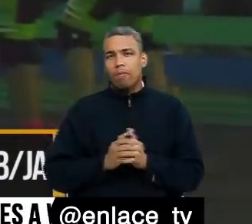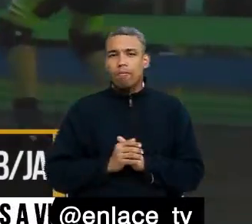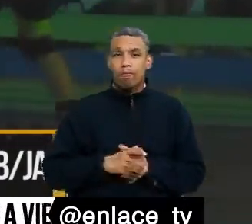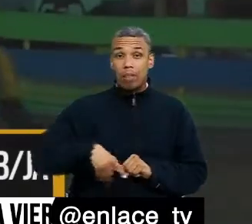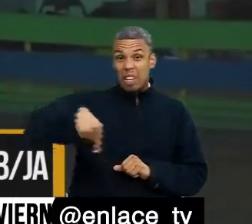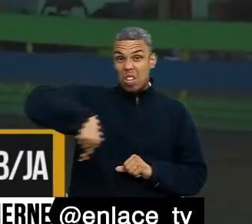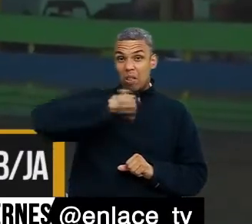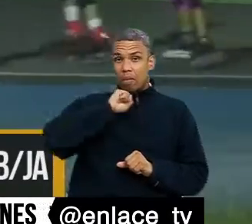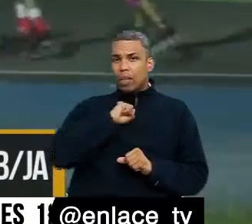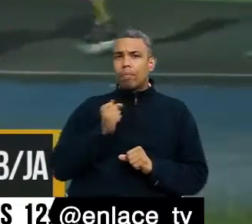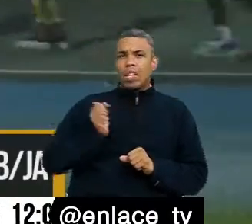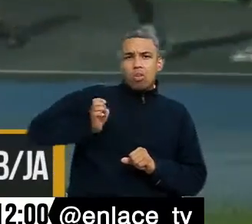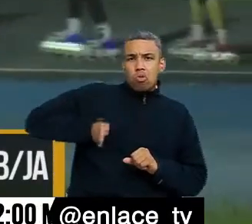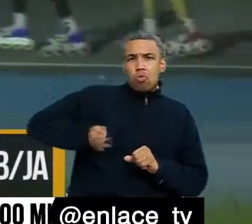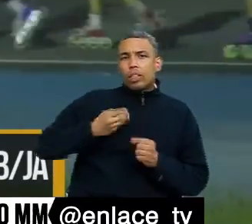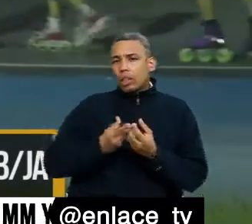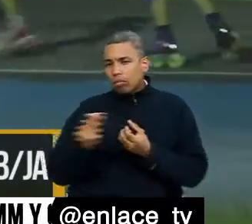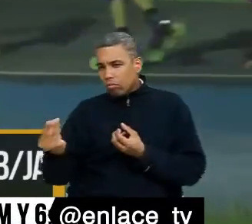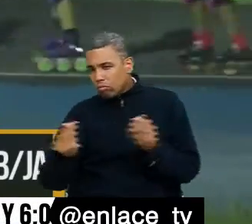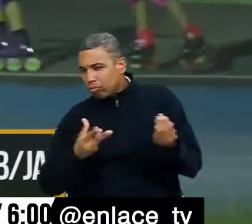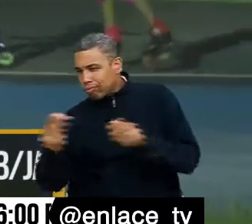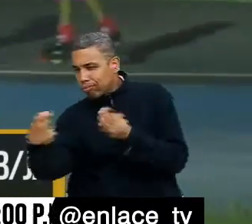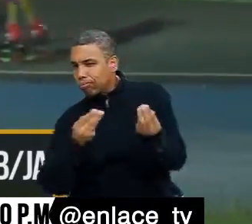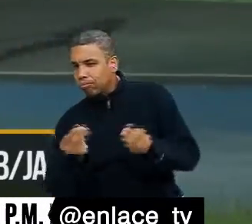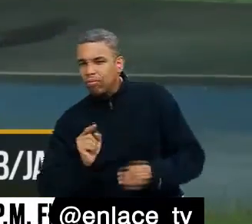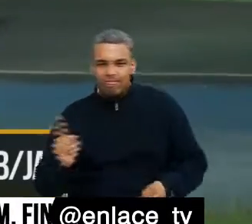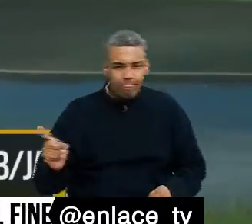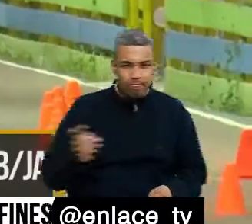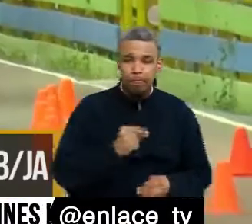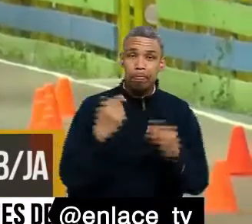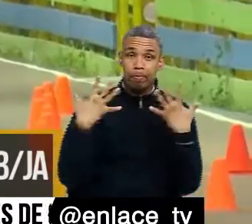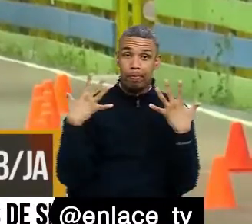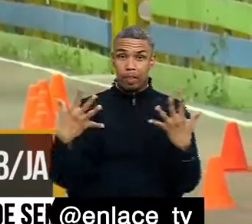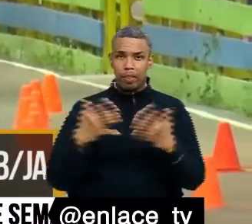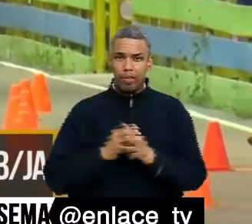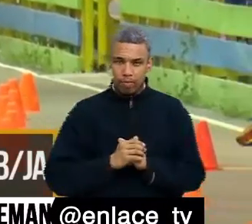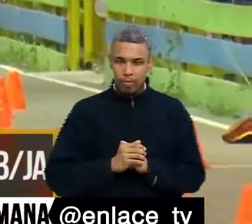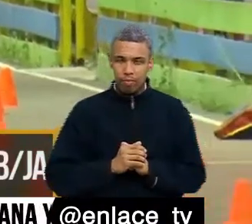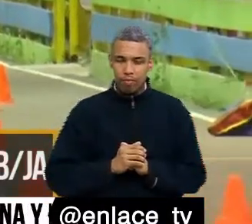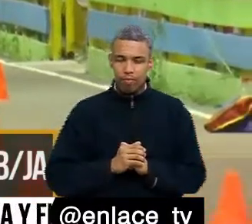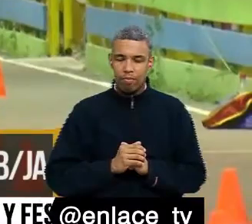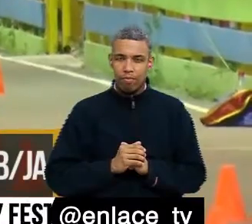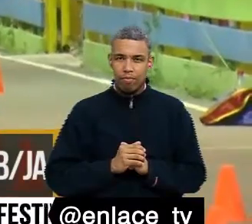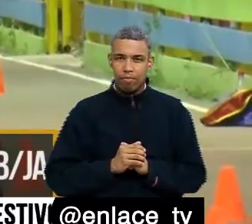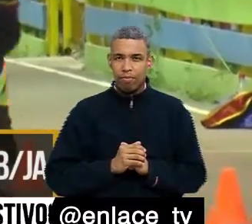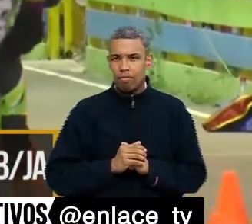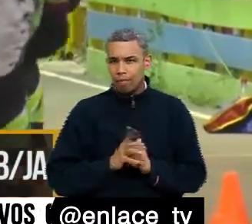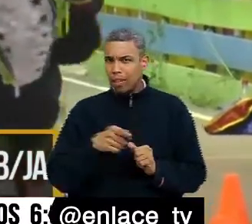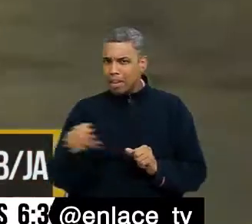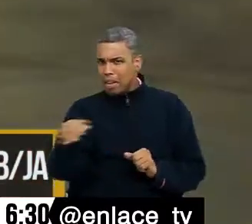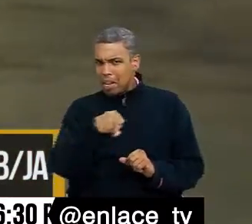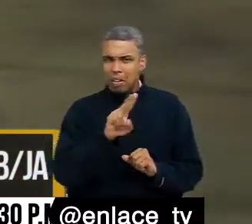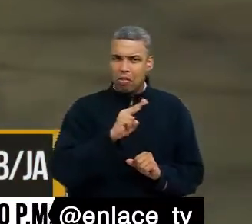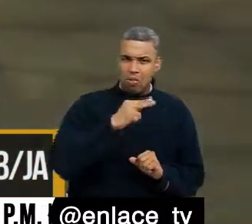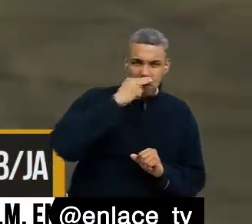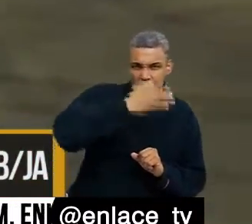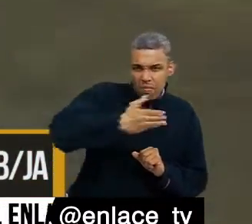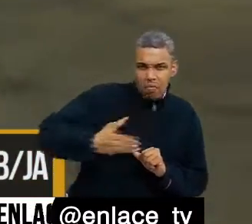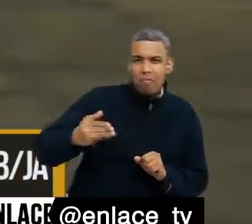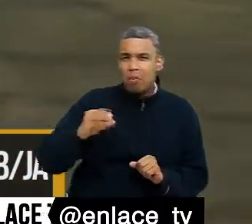10 clubes de patinaje y las invitaciones que ya en estos momentos están saliendo a los municipios vecinos como